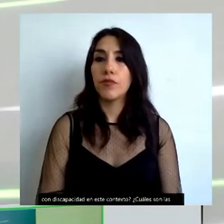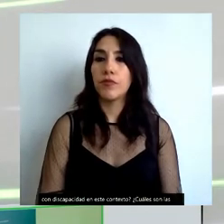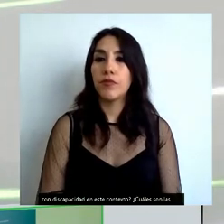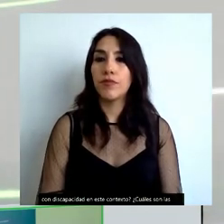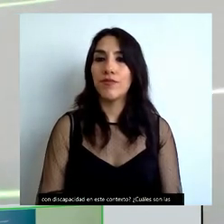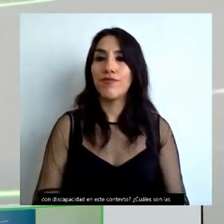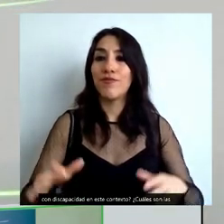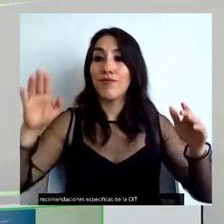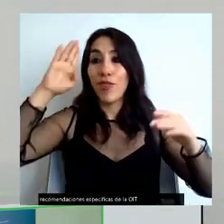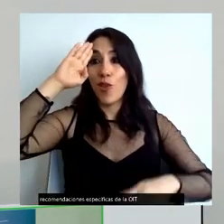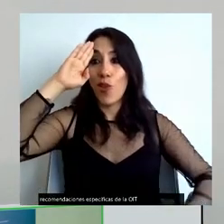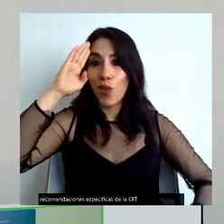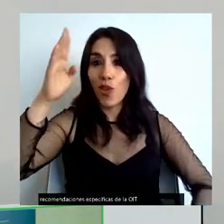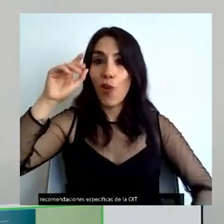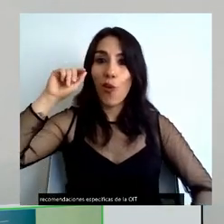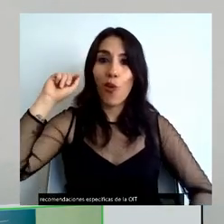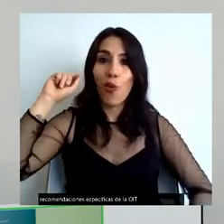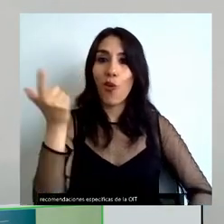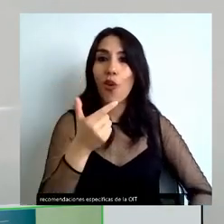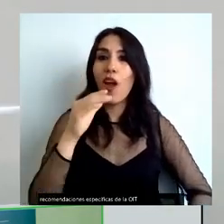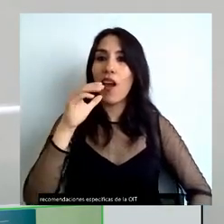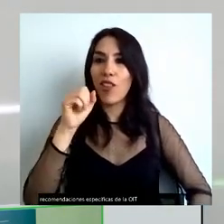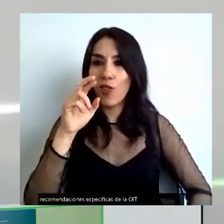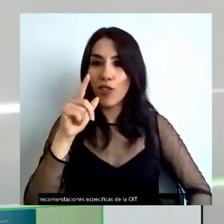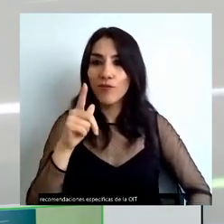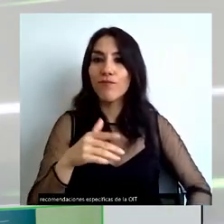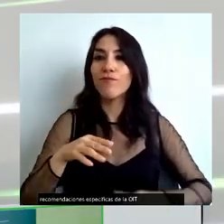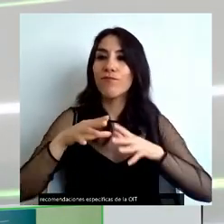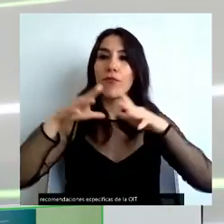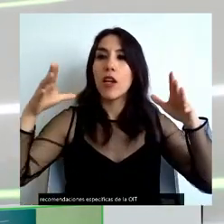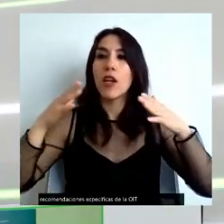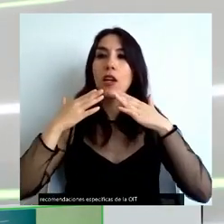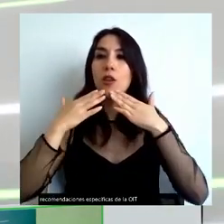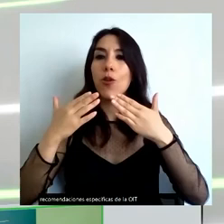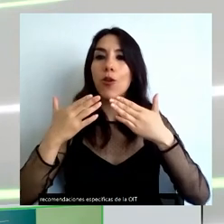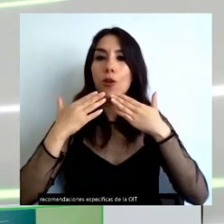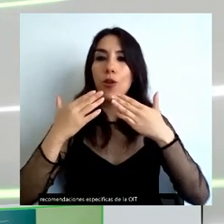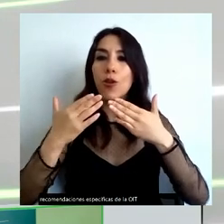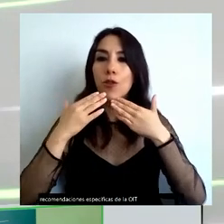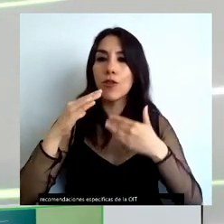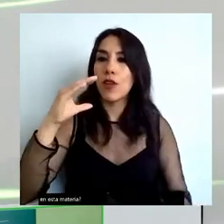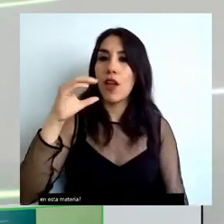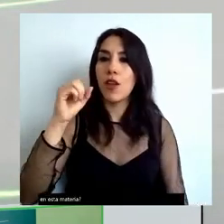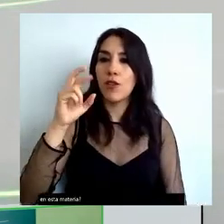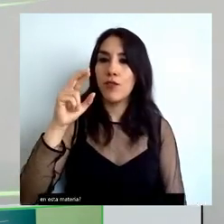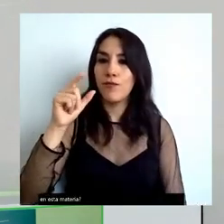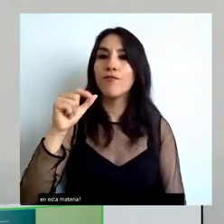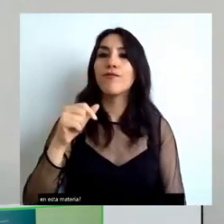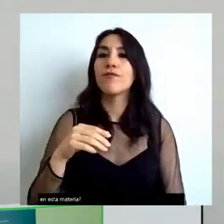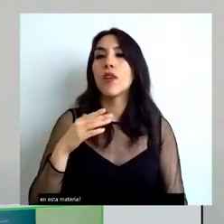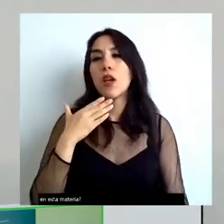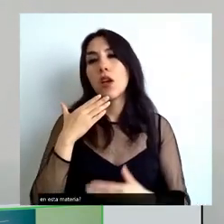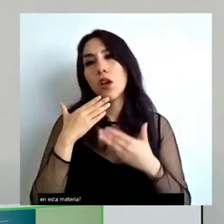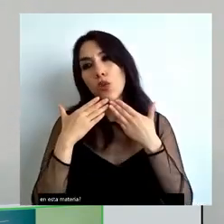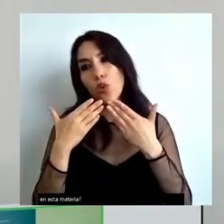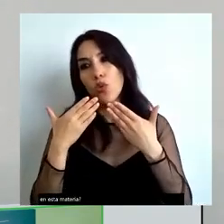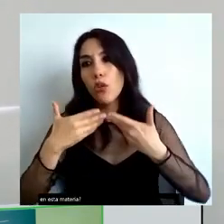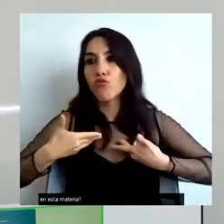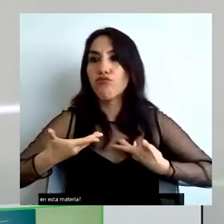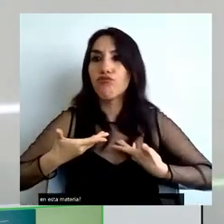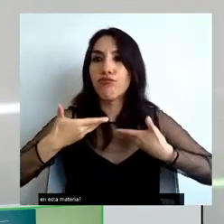nuevamente muchas gracias por tenerme en esta importante conferencia y en este panel.